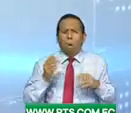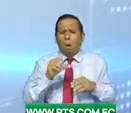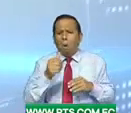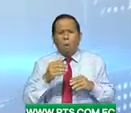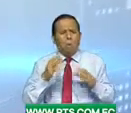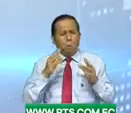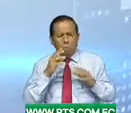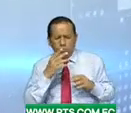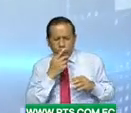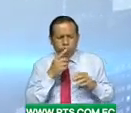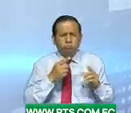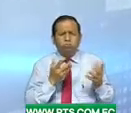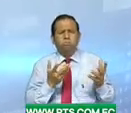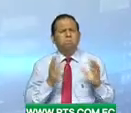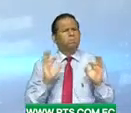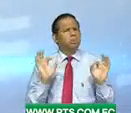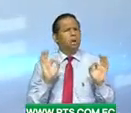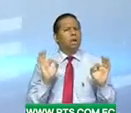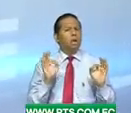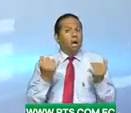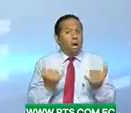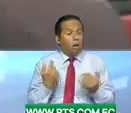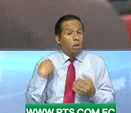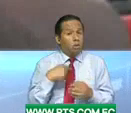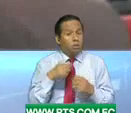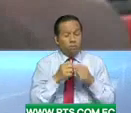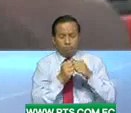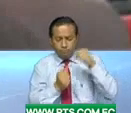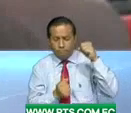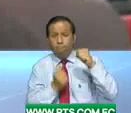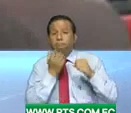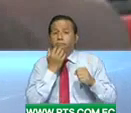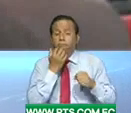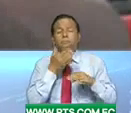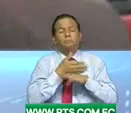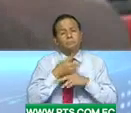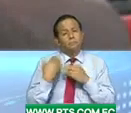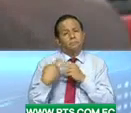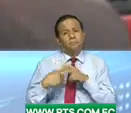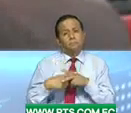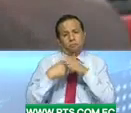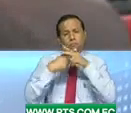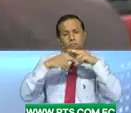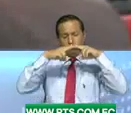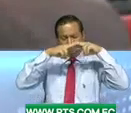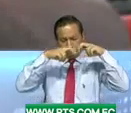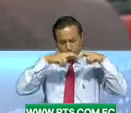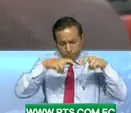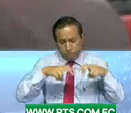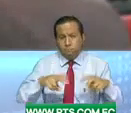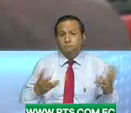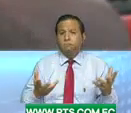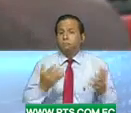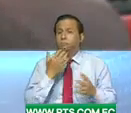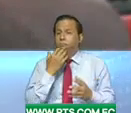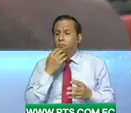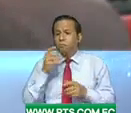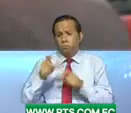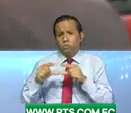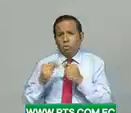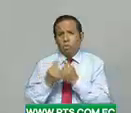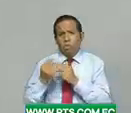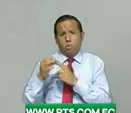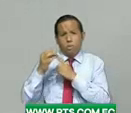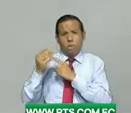Eso vamos a descartar el momento de que se hagan las investigaciones por parte de las unidades especializadas de la Policía Nacional.